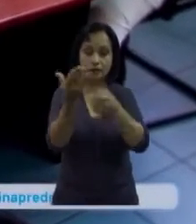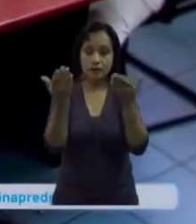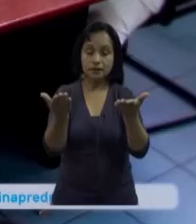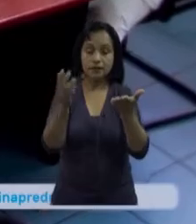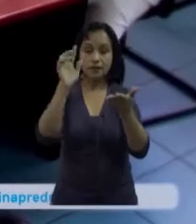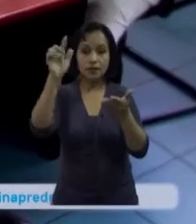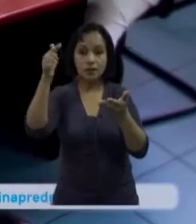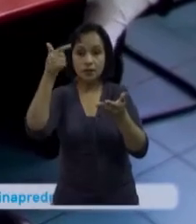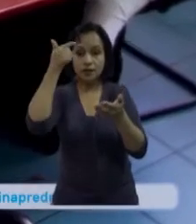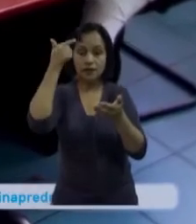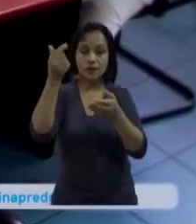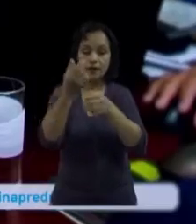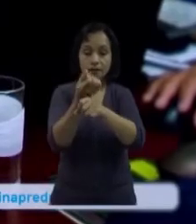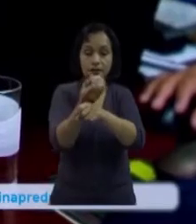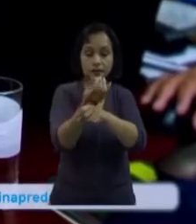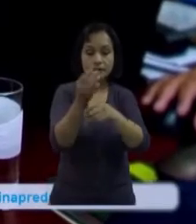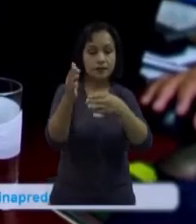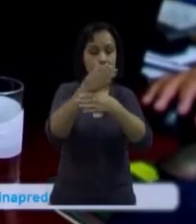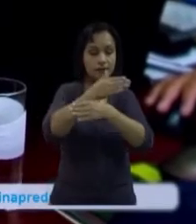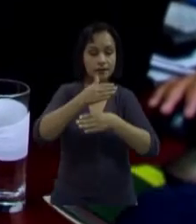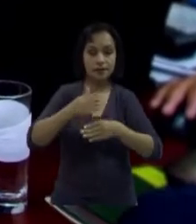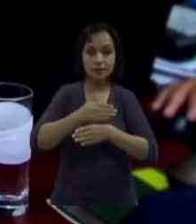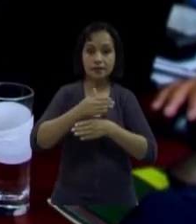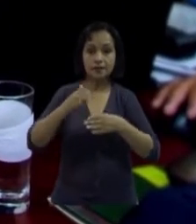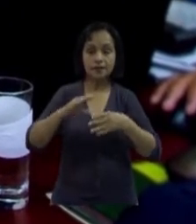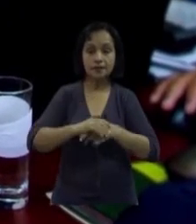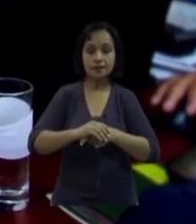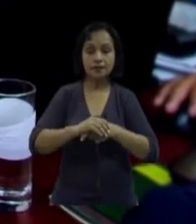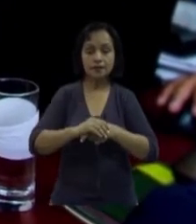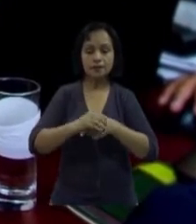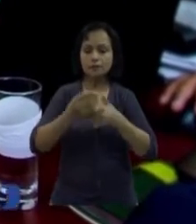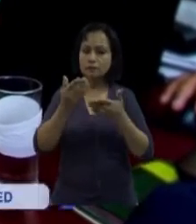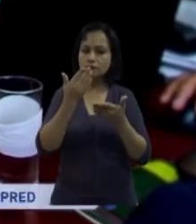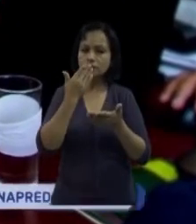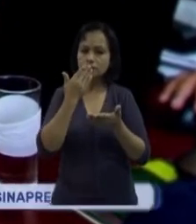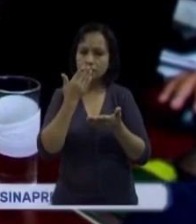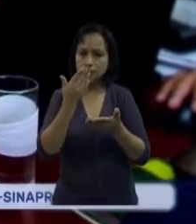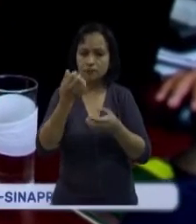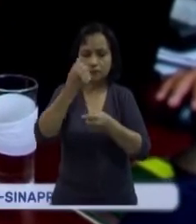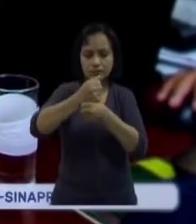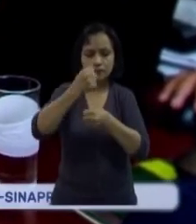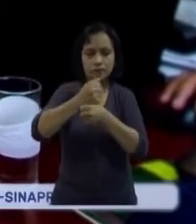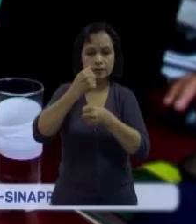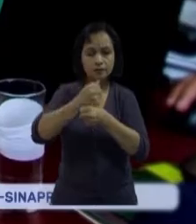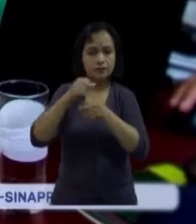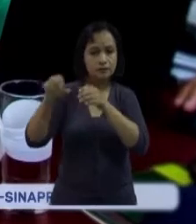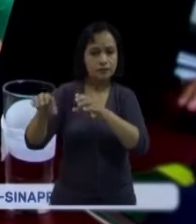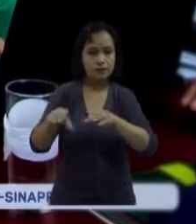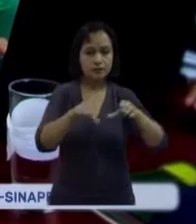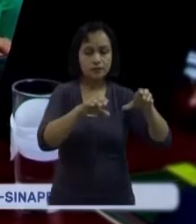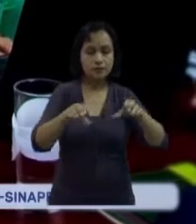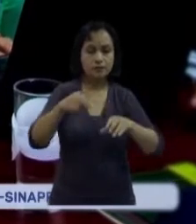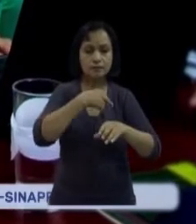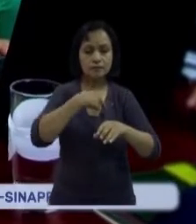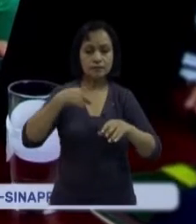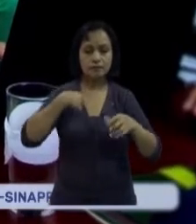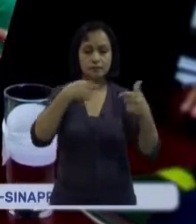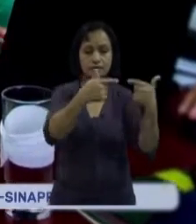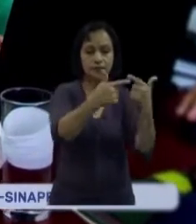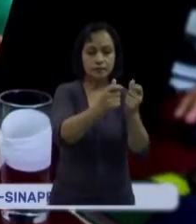las alcaldías, los gobiernos locales, etcétera, es el fortalecimiento, ¿verdad?, de todas estas acciones a